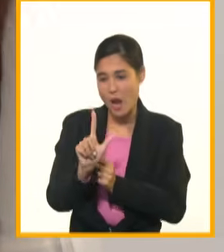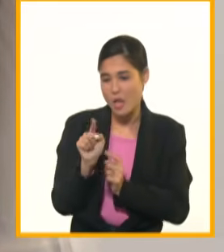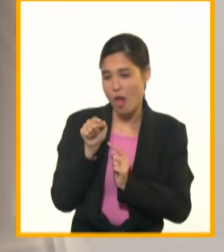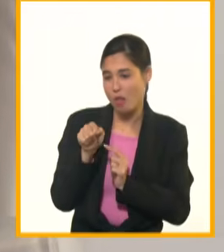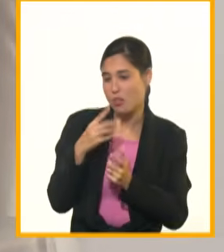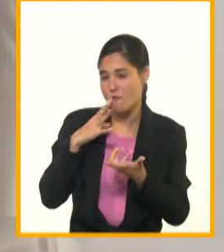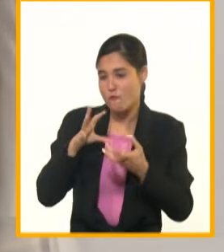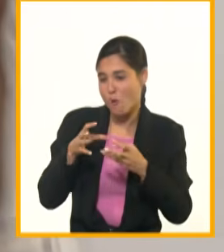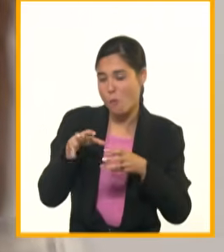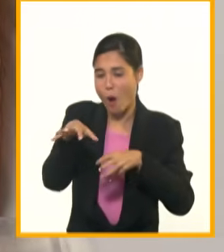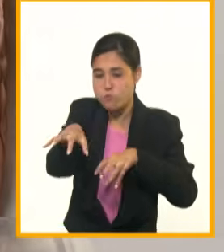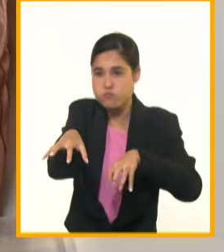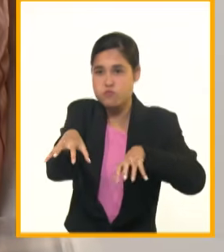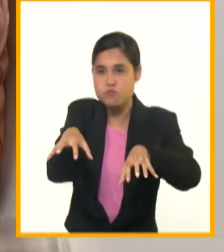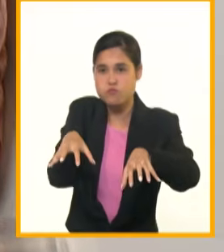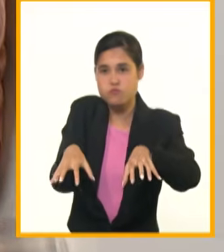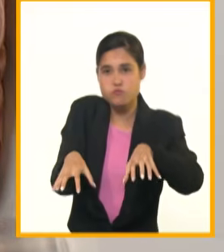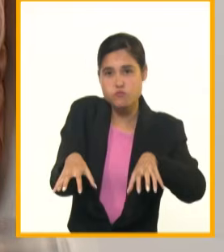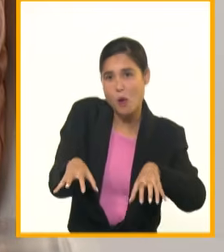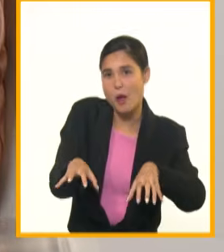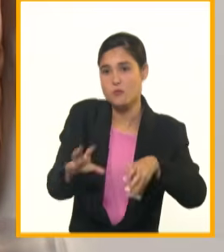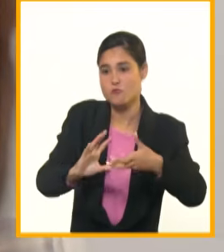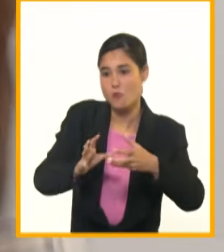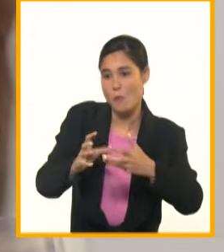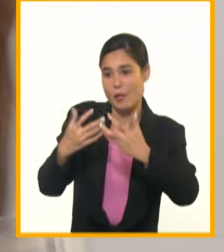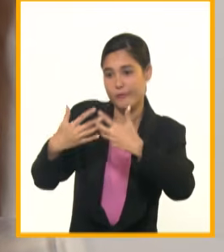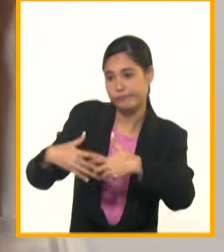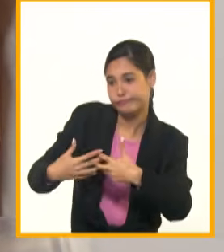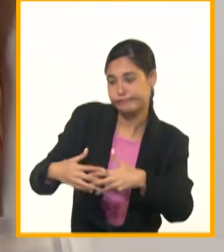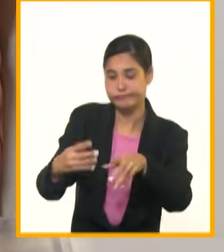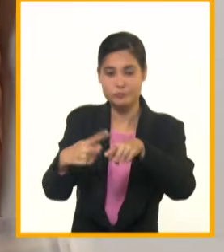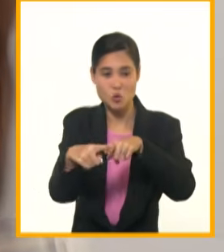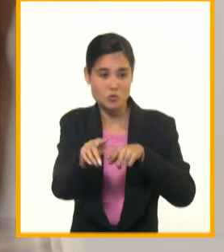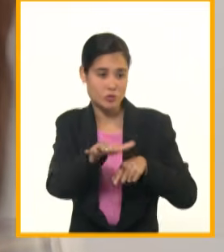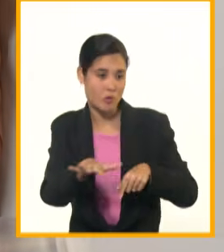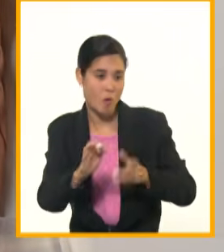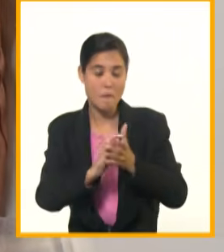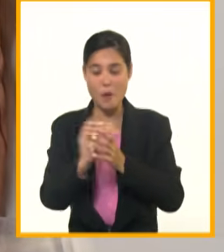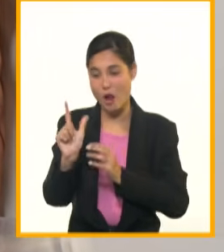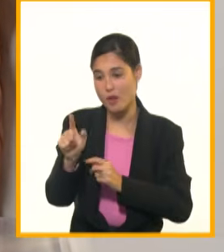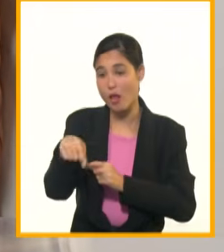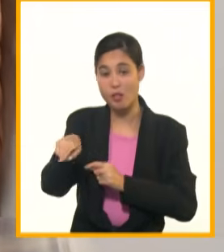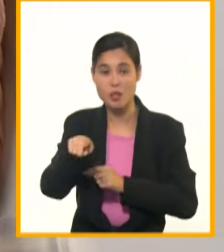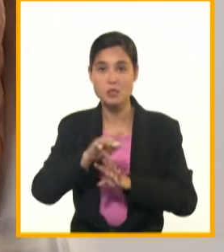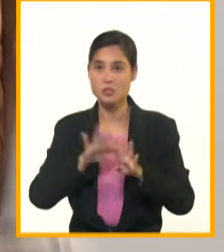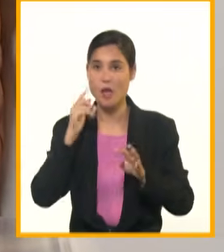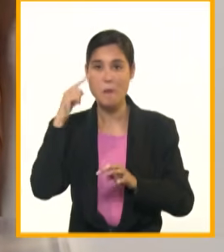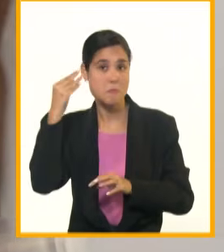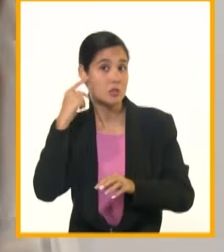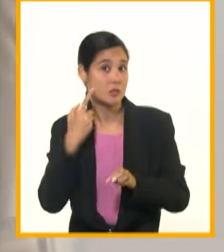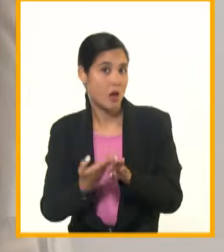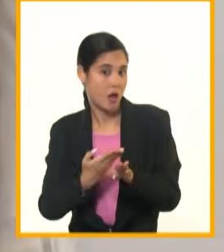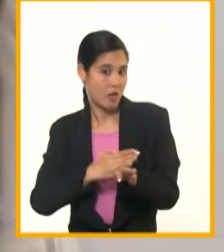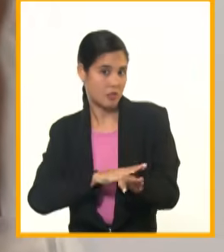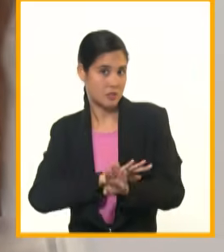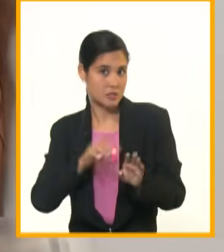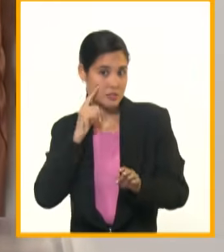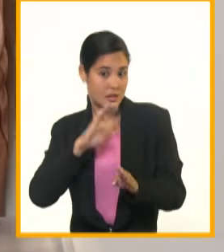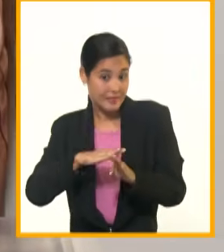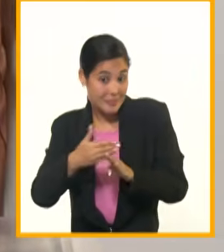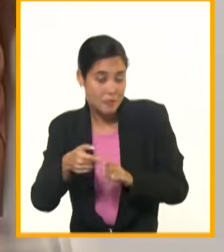haber trabajado en Mariel y sobre todo haber podido compartir esos años con los jefes que nos chequeaban